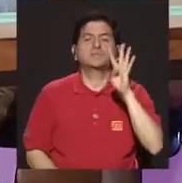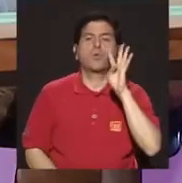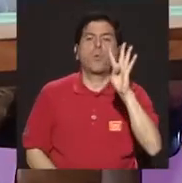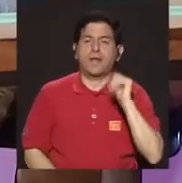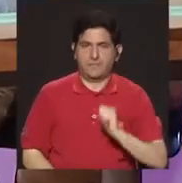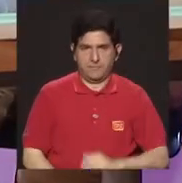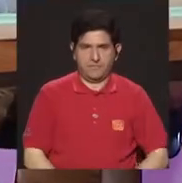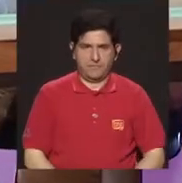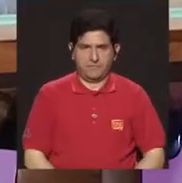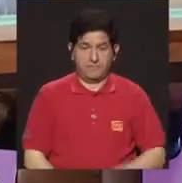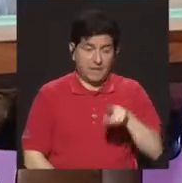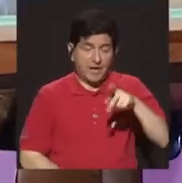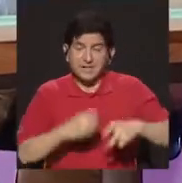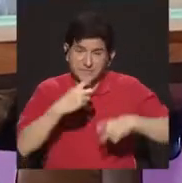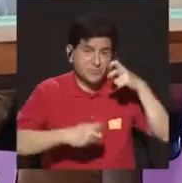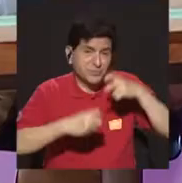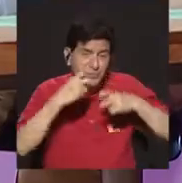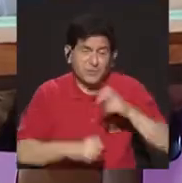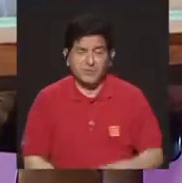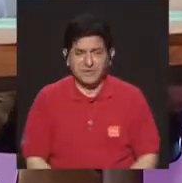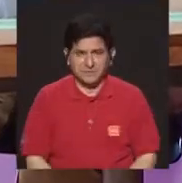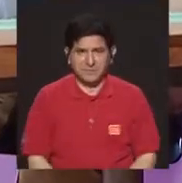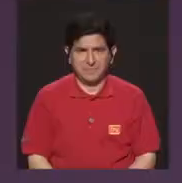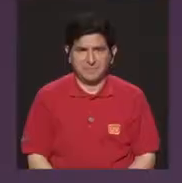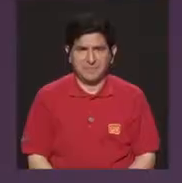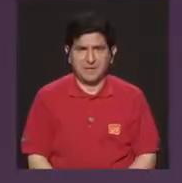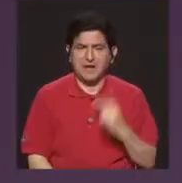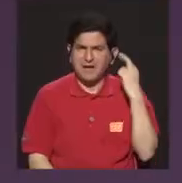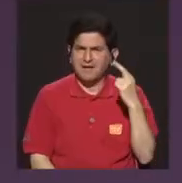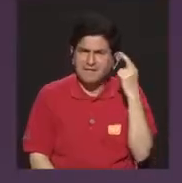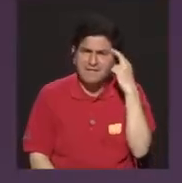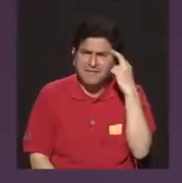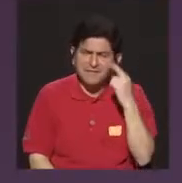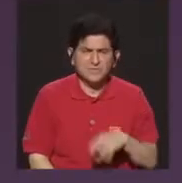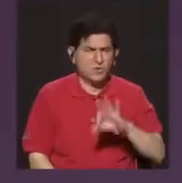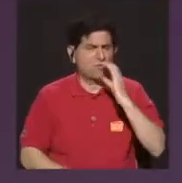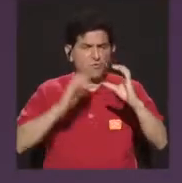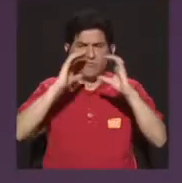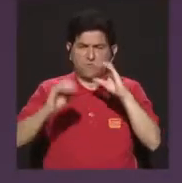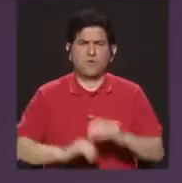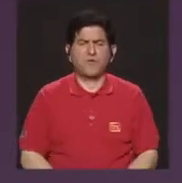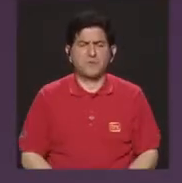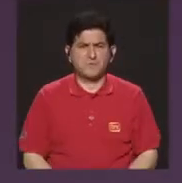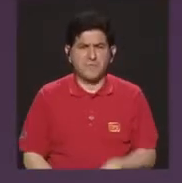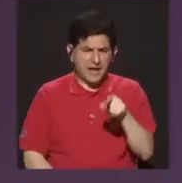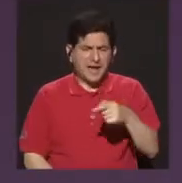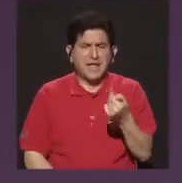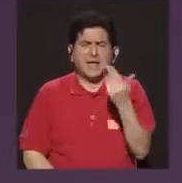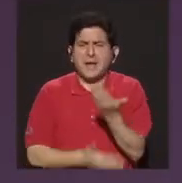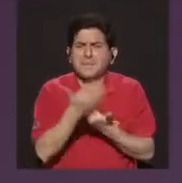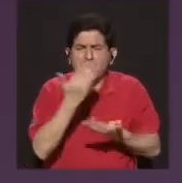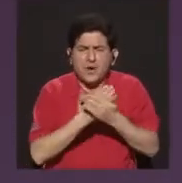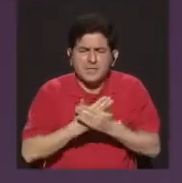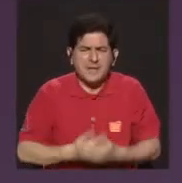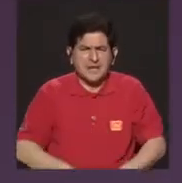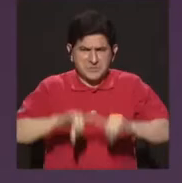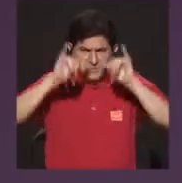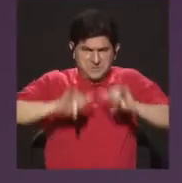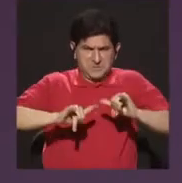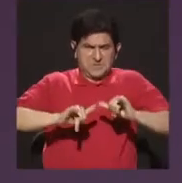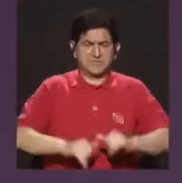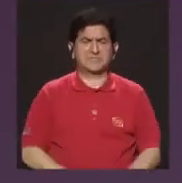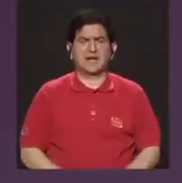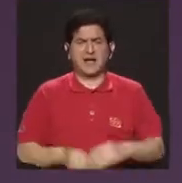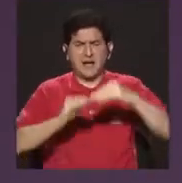y esto es problemático porque cada vez que los medios de comunicación se han concentrando en pocas manos vamos perdiendo